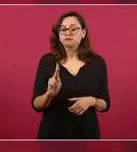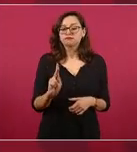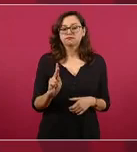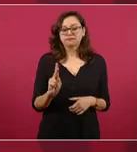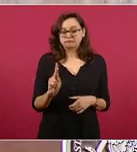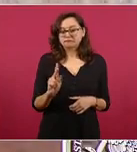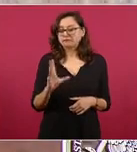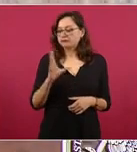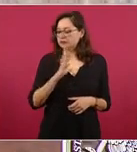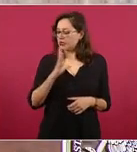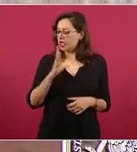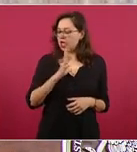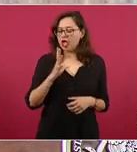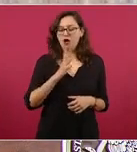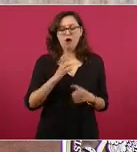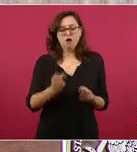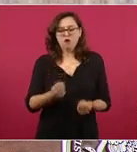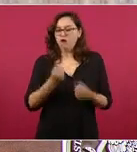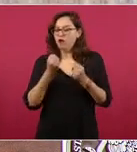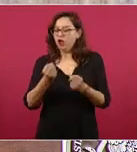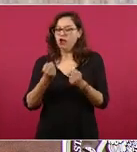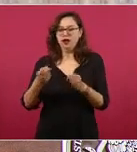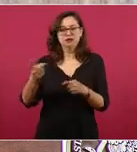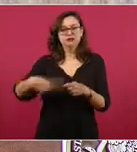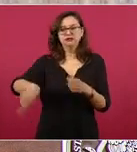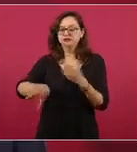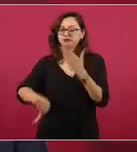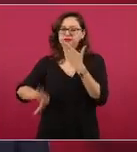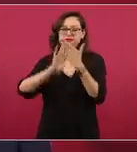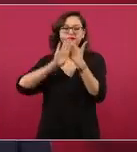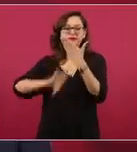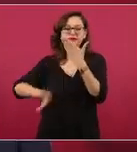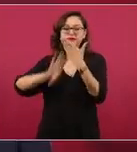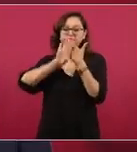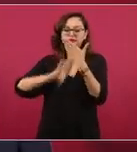toda una campaña de desprestigio